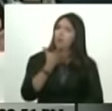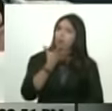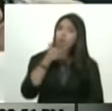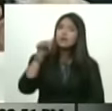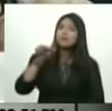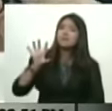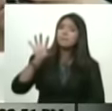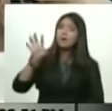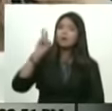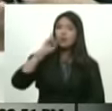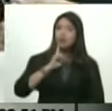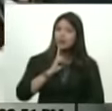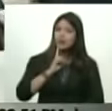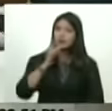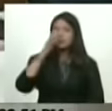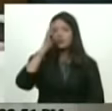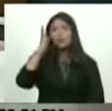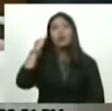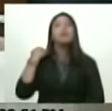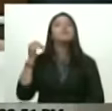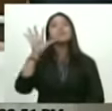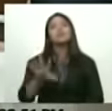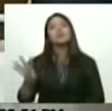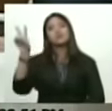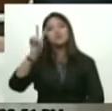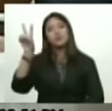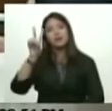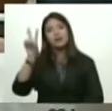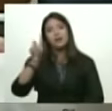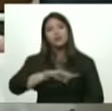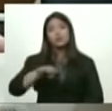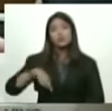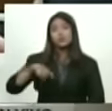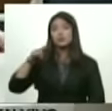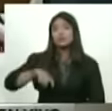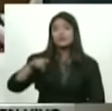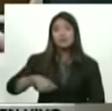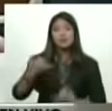país bolivariano, Venezuela, y